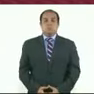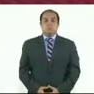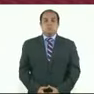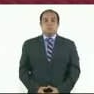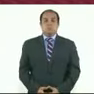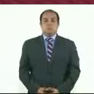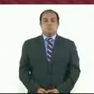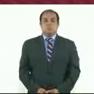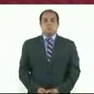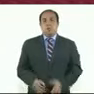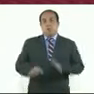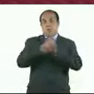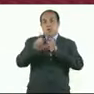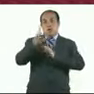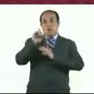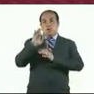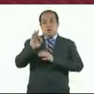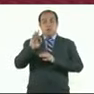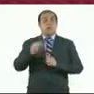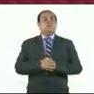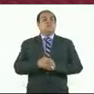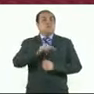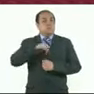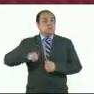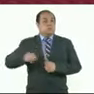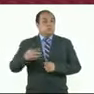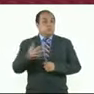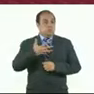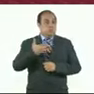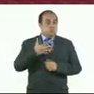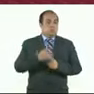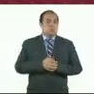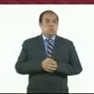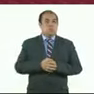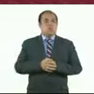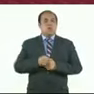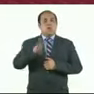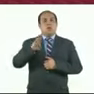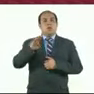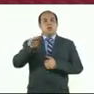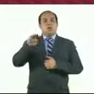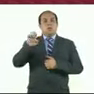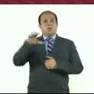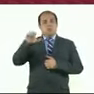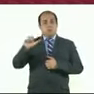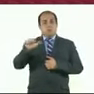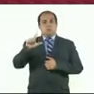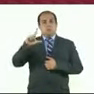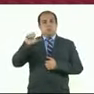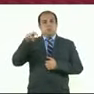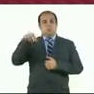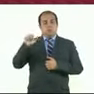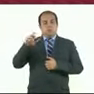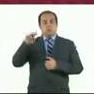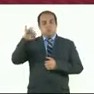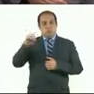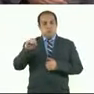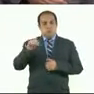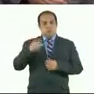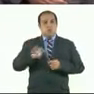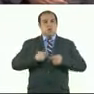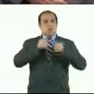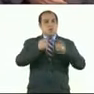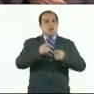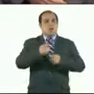En el caso del DIF, nosotros tenemos, como saben, la beca Leona Vicario. Esta beca se otorga de 0 a